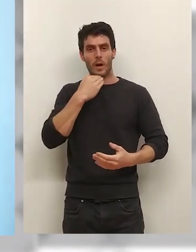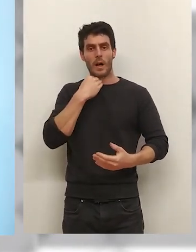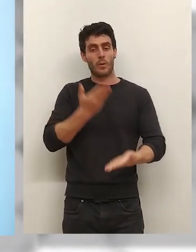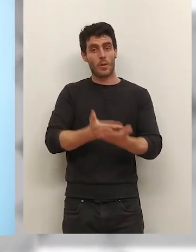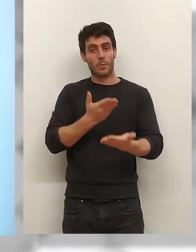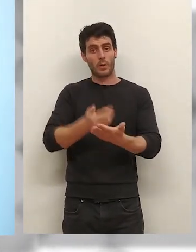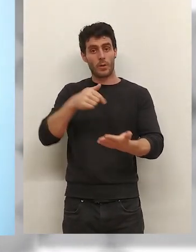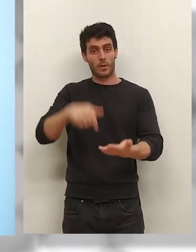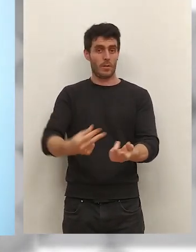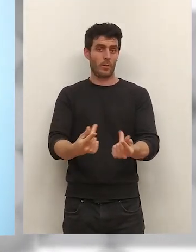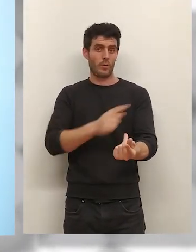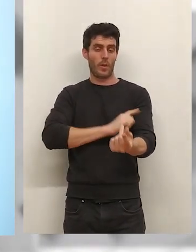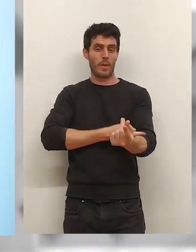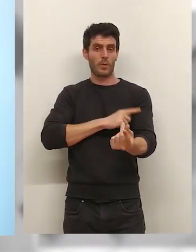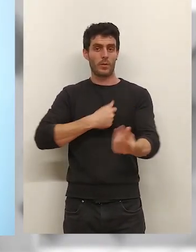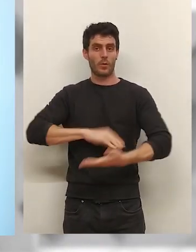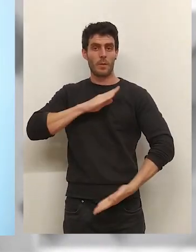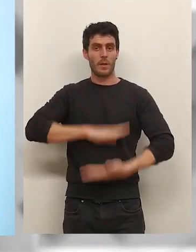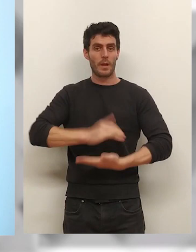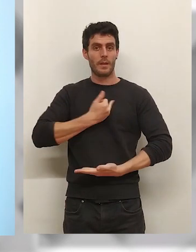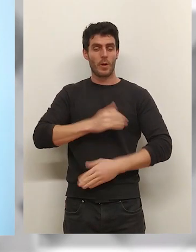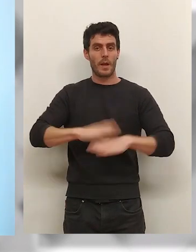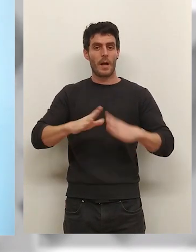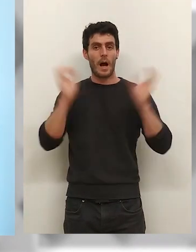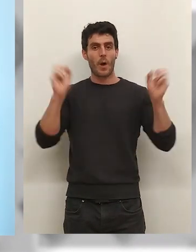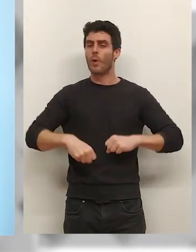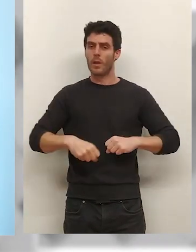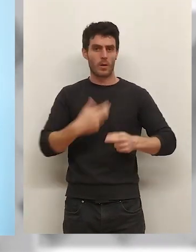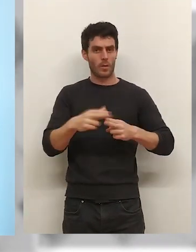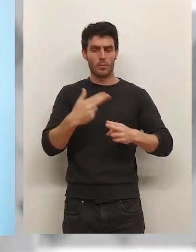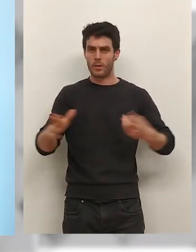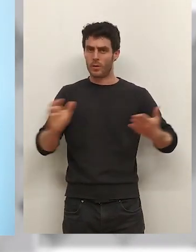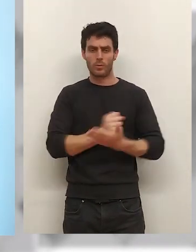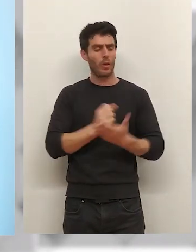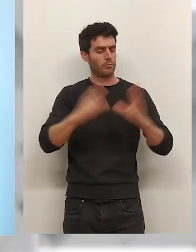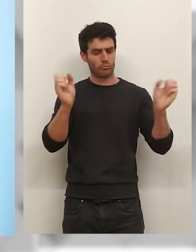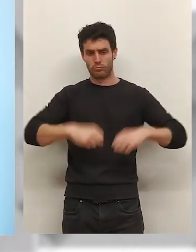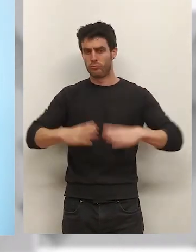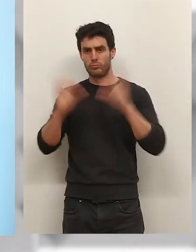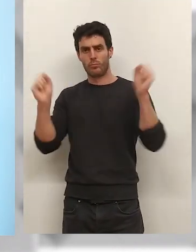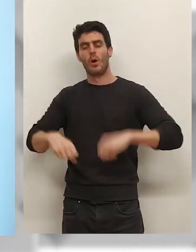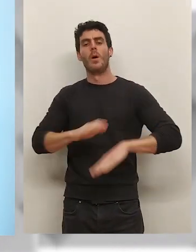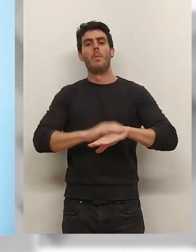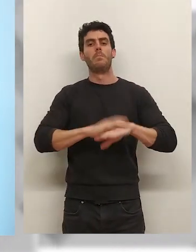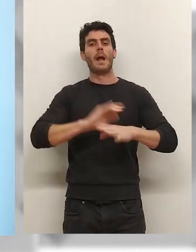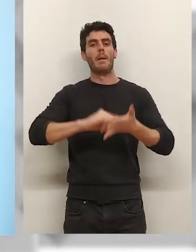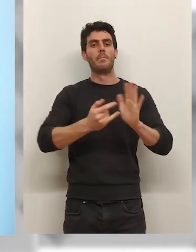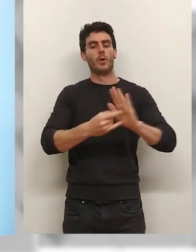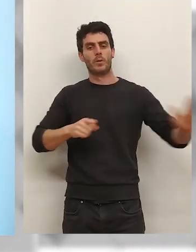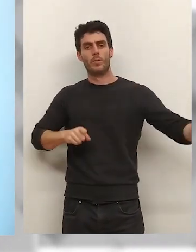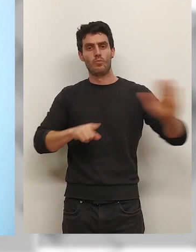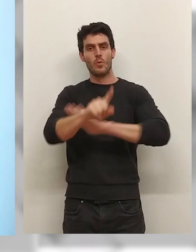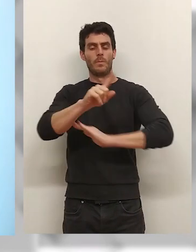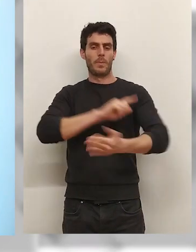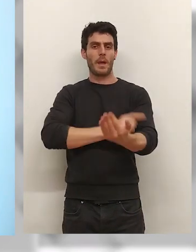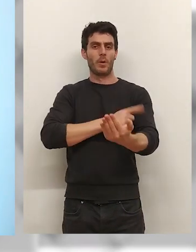algo desde Logroño de Deporte es que tengo capacidad para llegar a acuerdos con todas las formaciones políticas a la hora de sacar adelante los